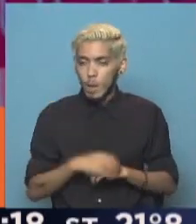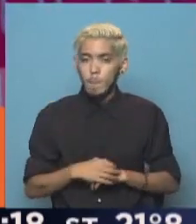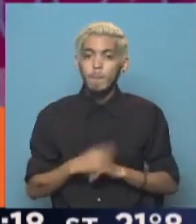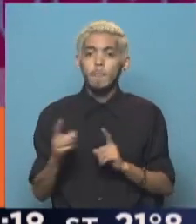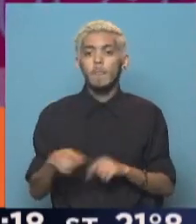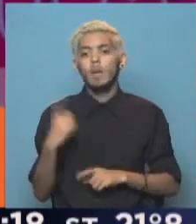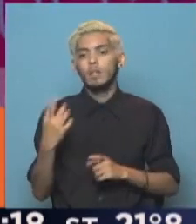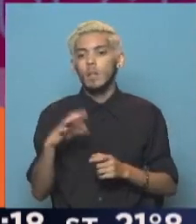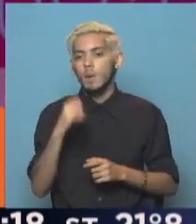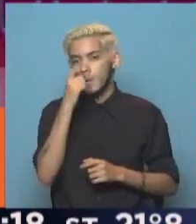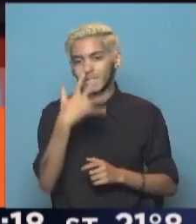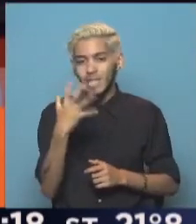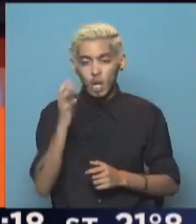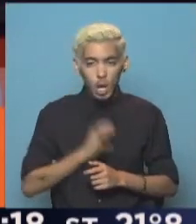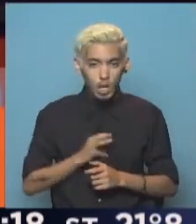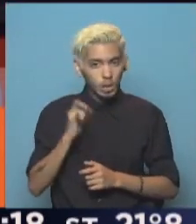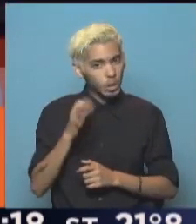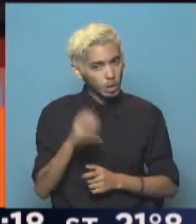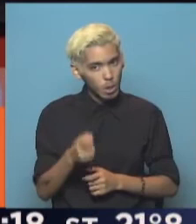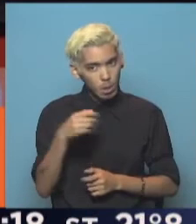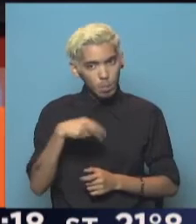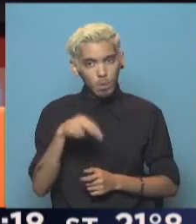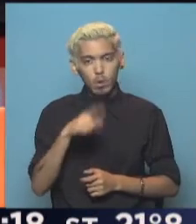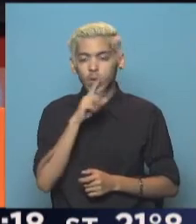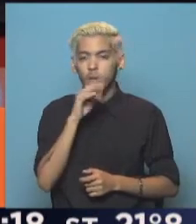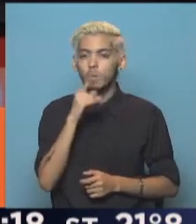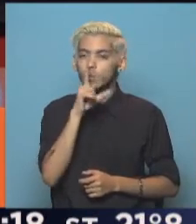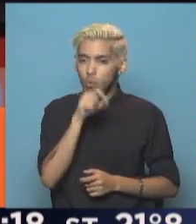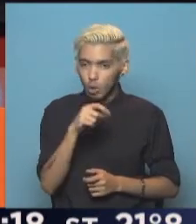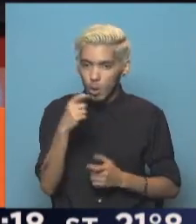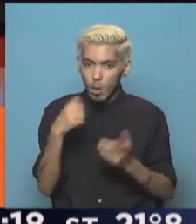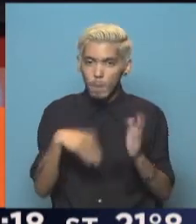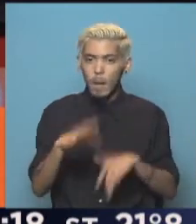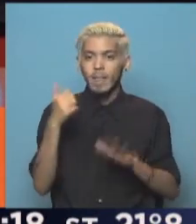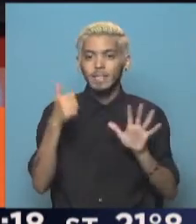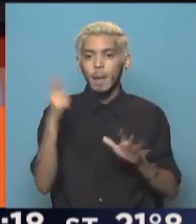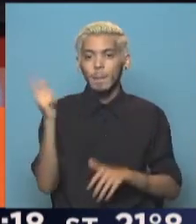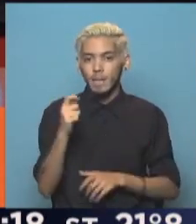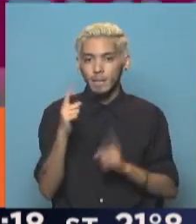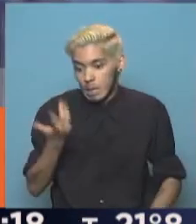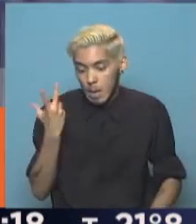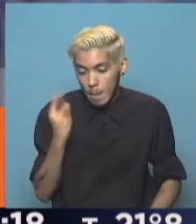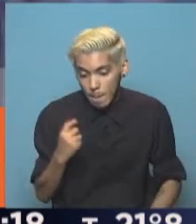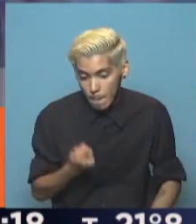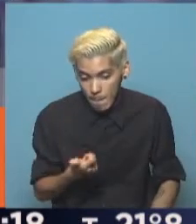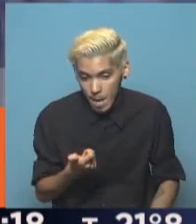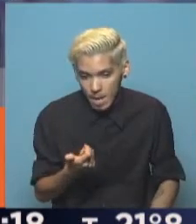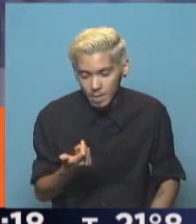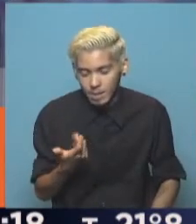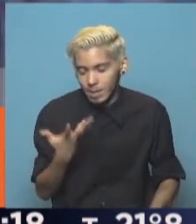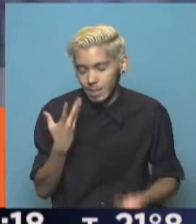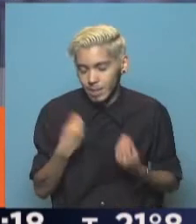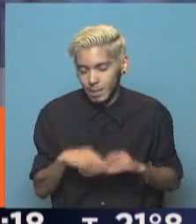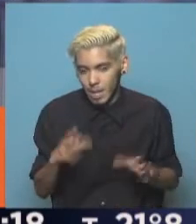tienen que tener más de 25 años los monotributistas de estos inscriptos y más de seis meses de actividad en la categoría de moda de